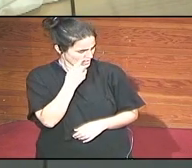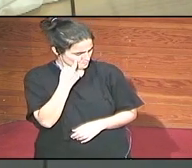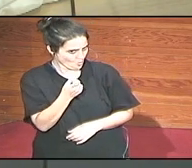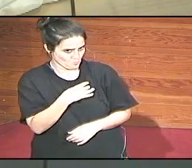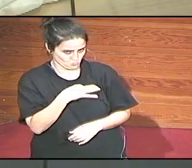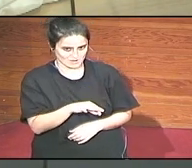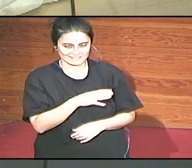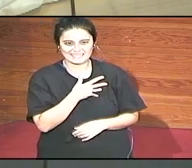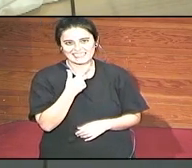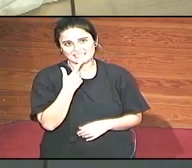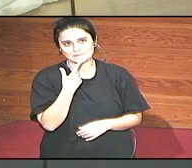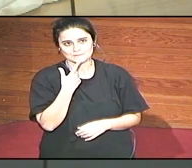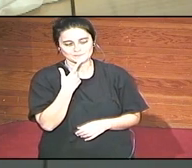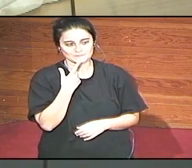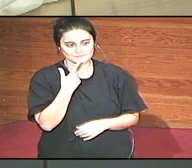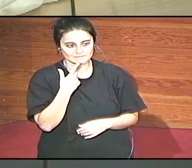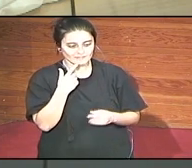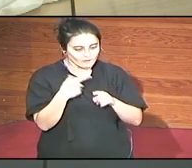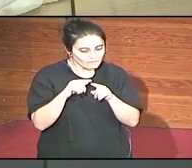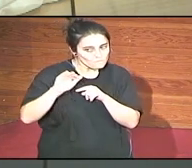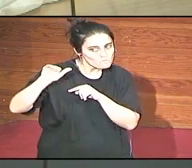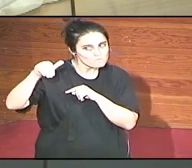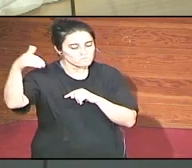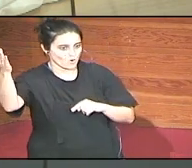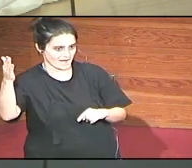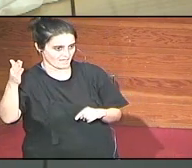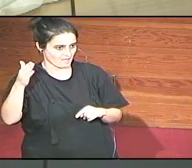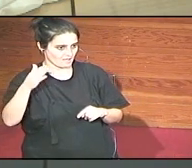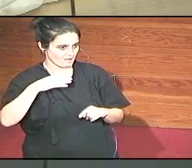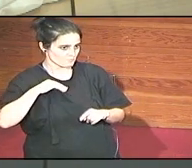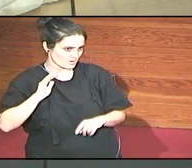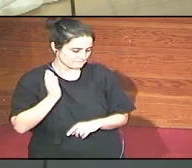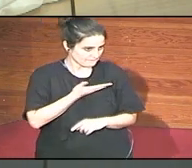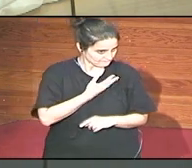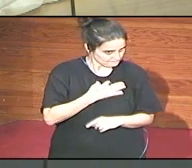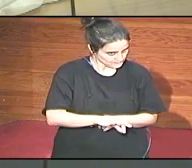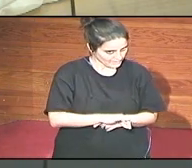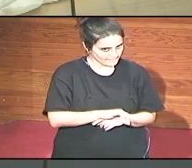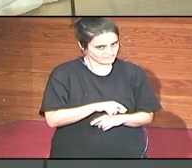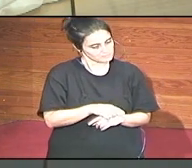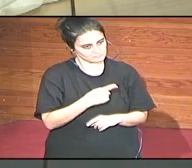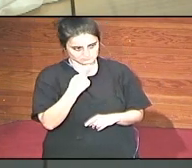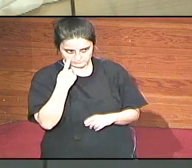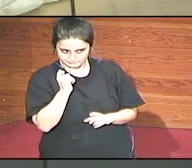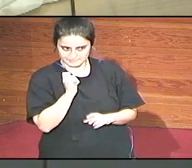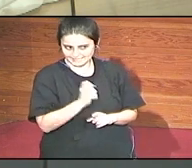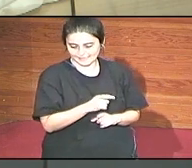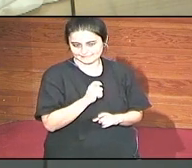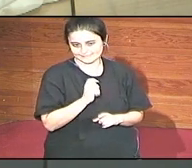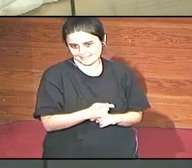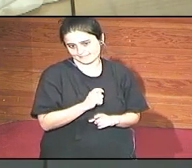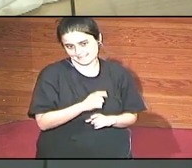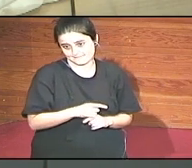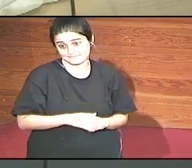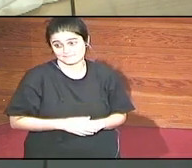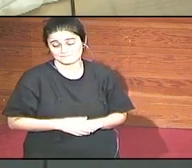de que todo lo que viene de fuera puede ser una agresión las notas de manera constante y